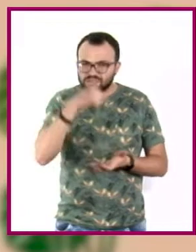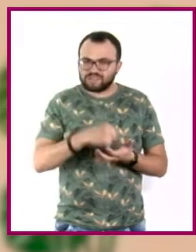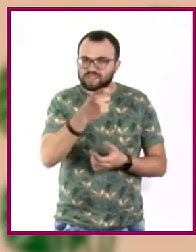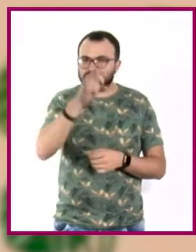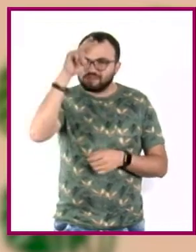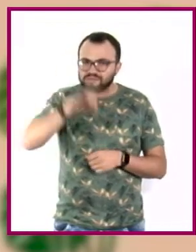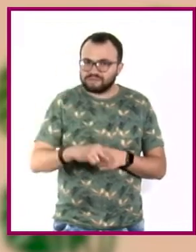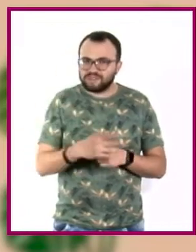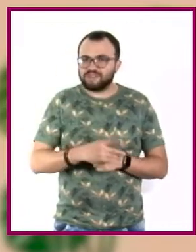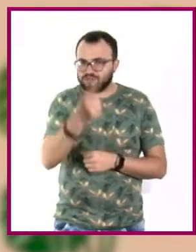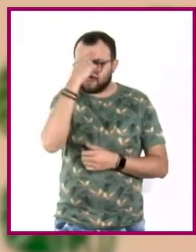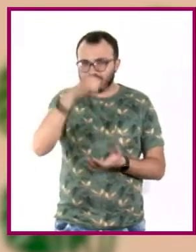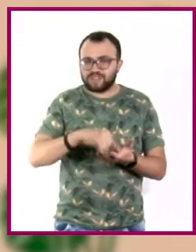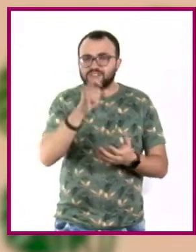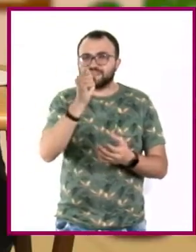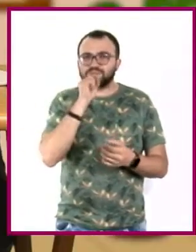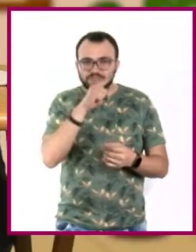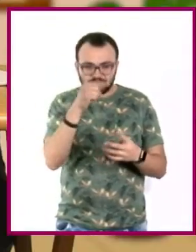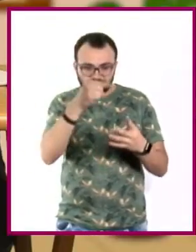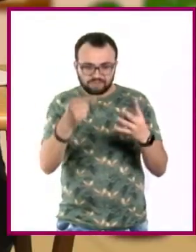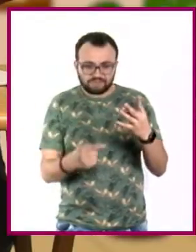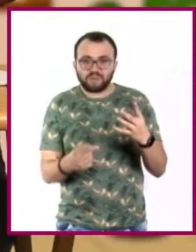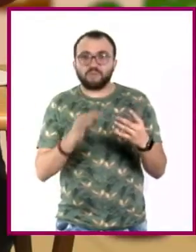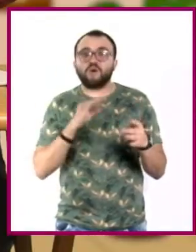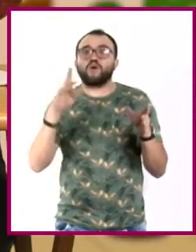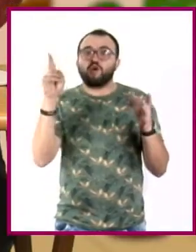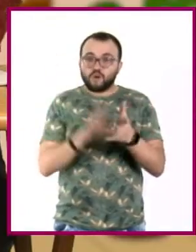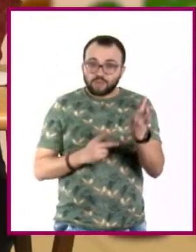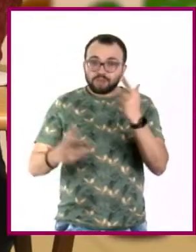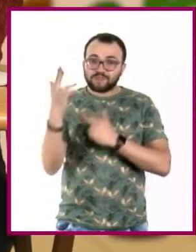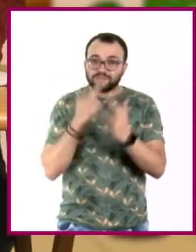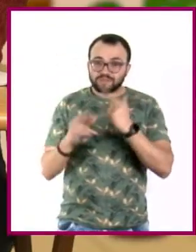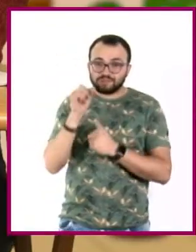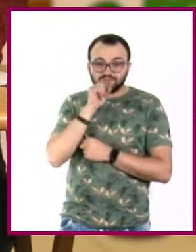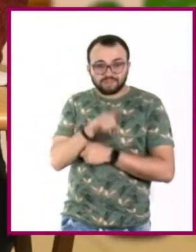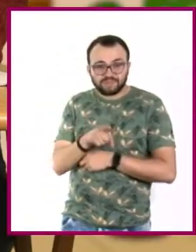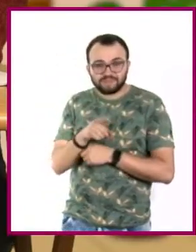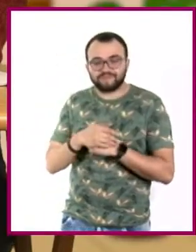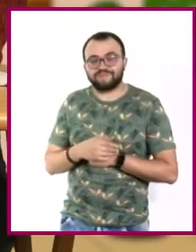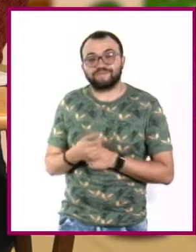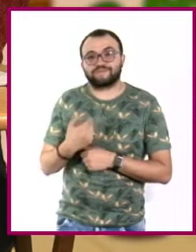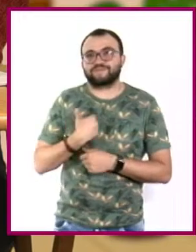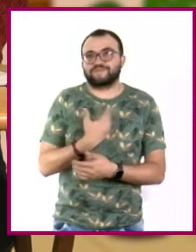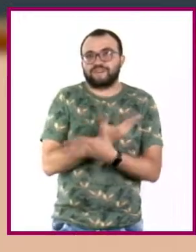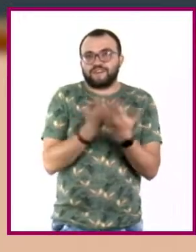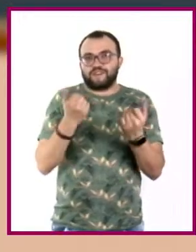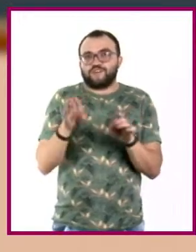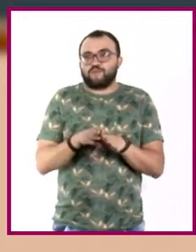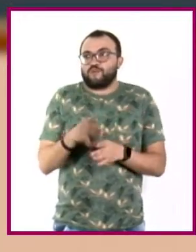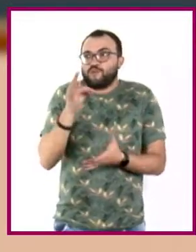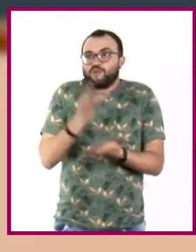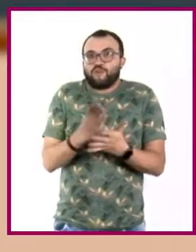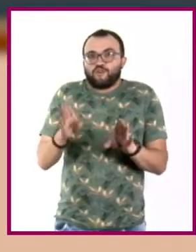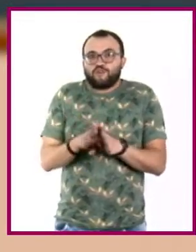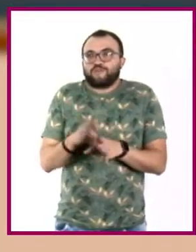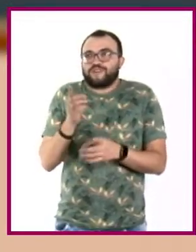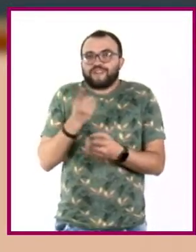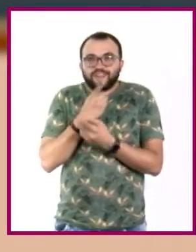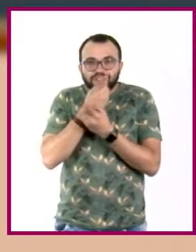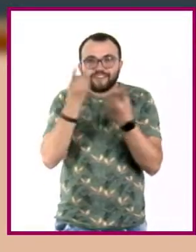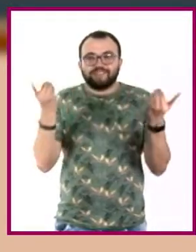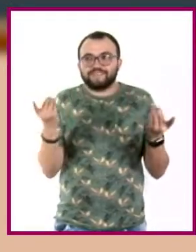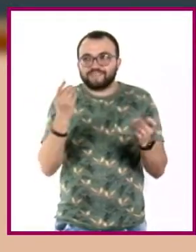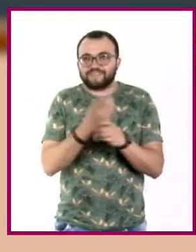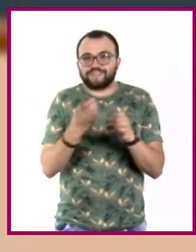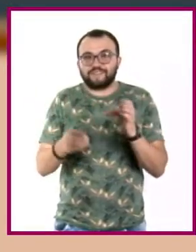nos devuelvan al mismo punto de partida. Honestamente, no sé si es únicamente un dicho popular o qué tanto es posible estudiar la